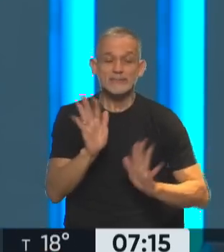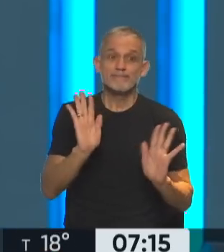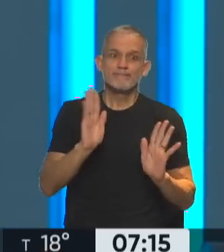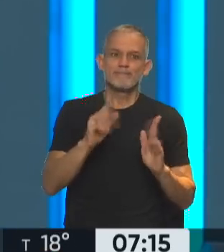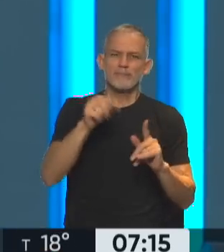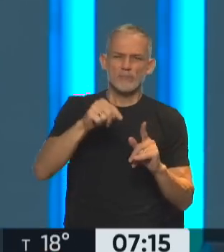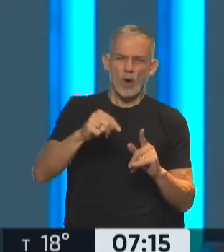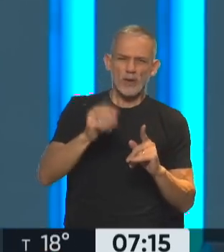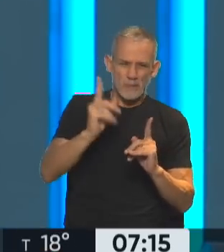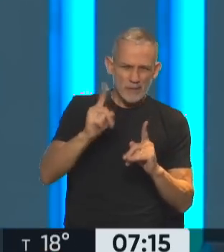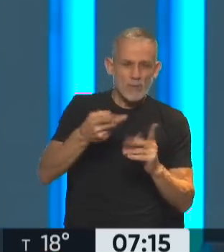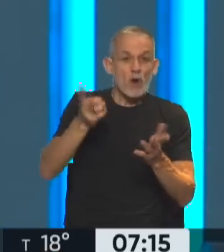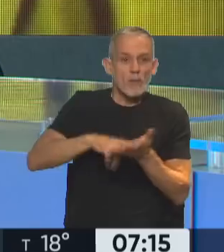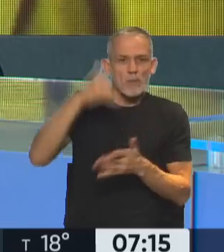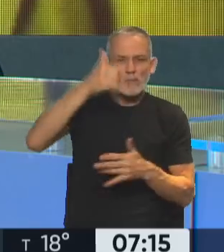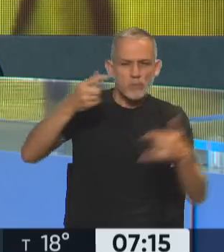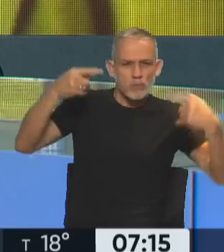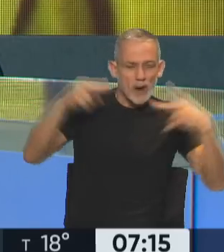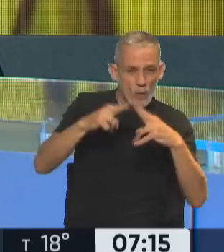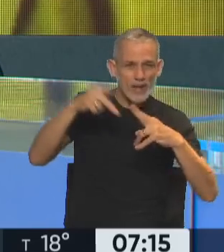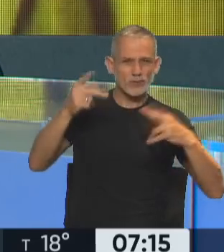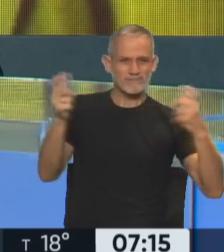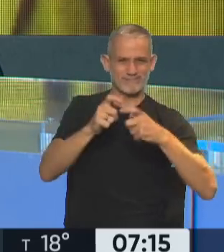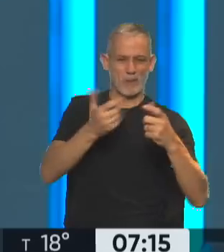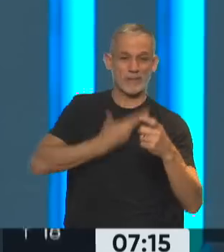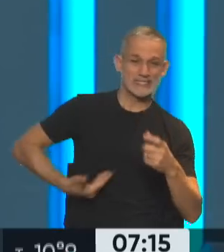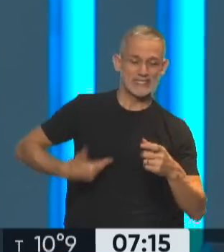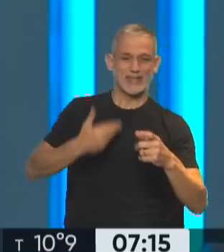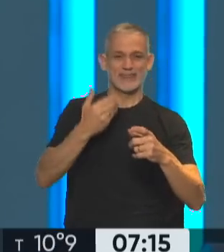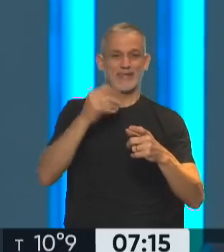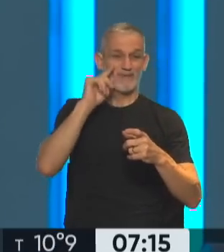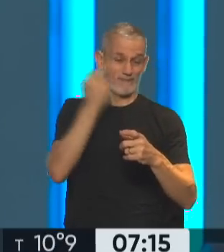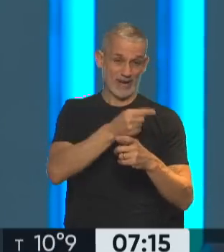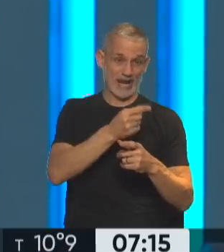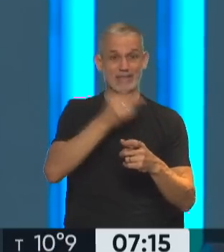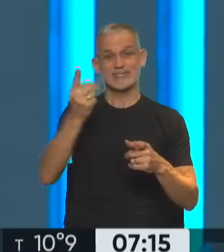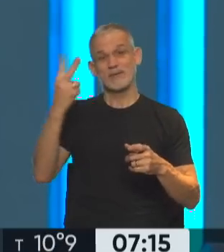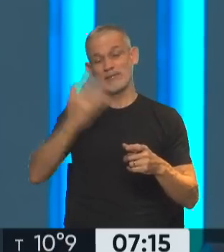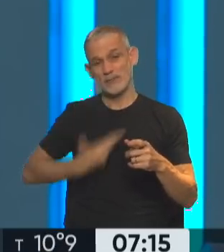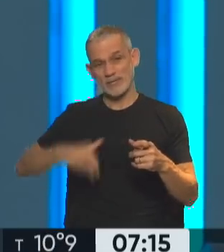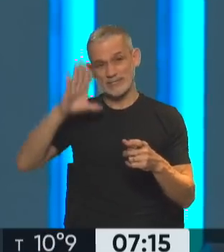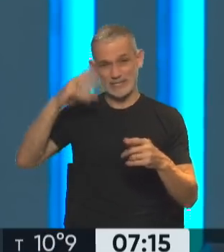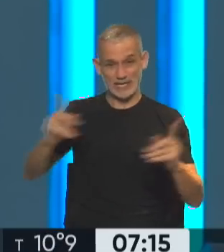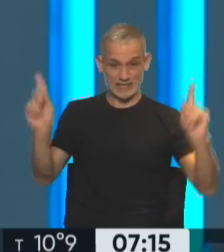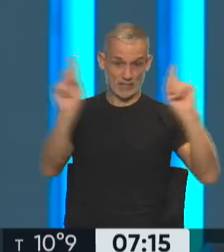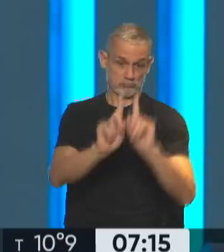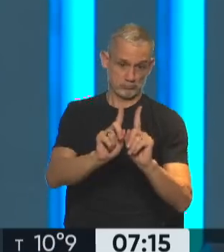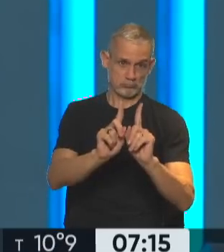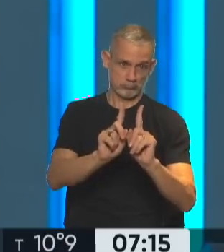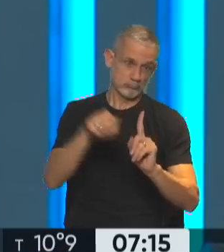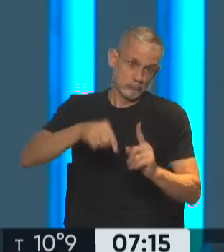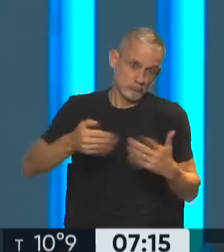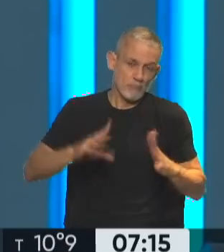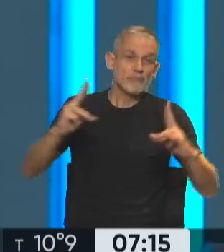correlato durante el día de hoy cuando haya un encuentro entre el presidente de la Nación, Alberto Fernández, y la vicepresidenta Cristina Fernández de Kirchner,